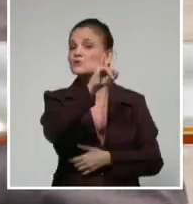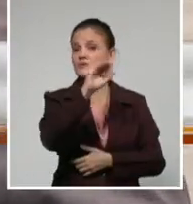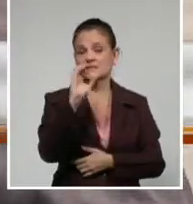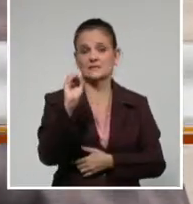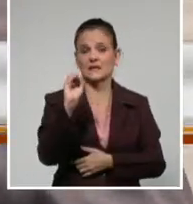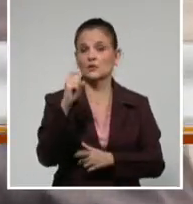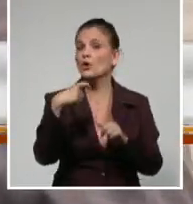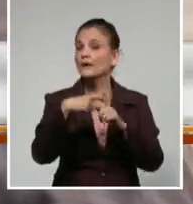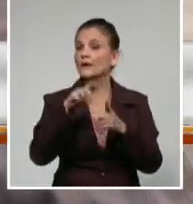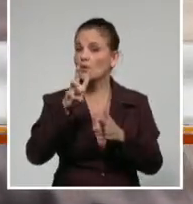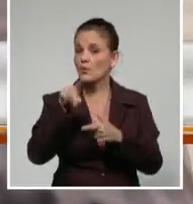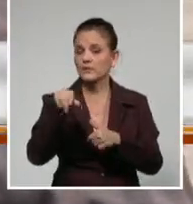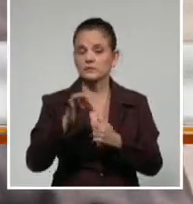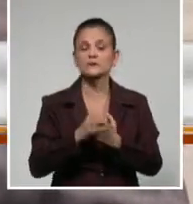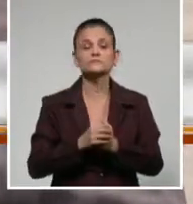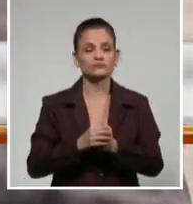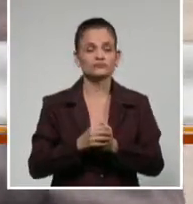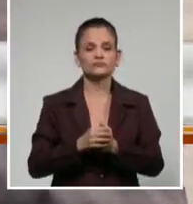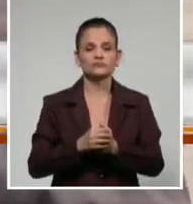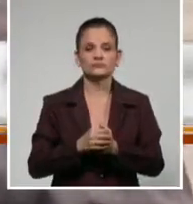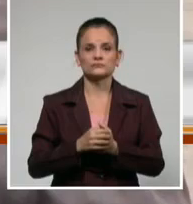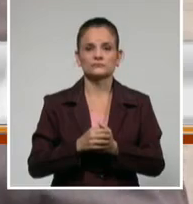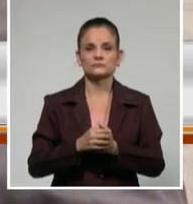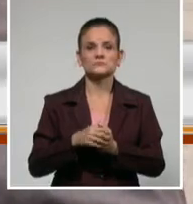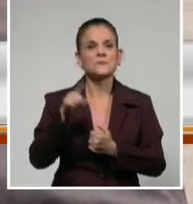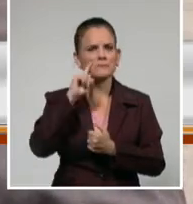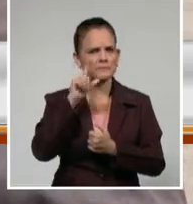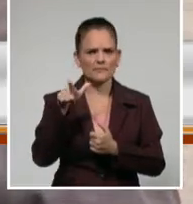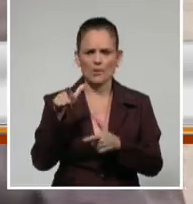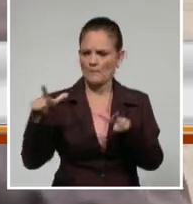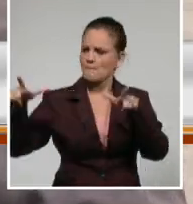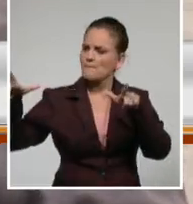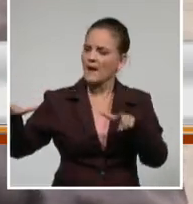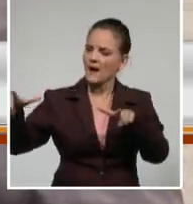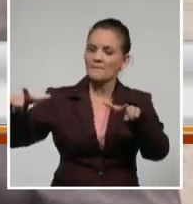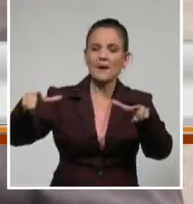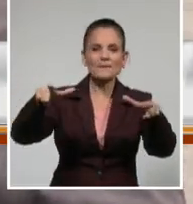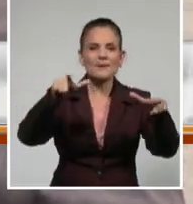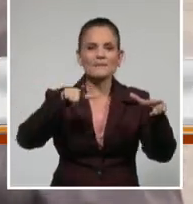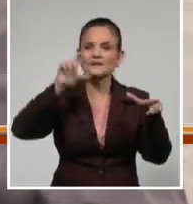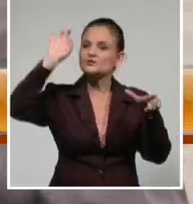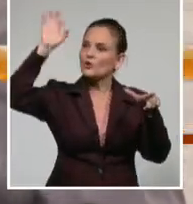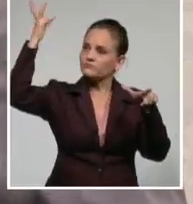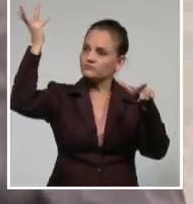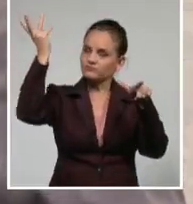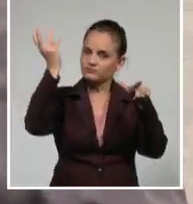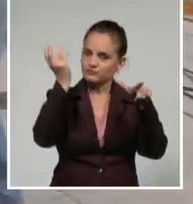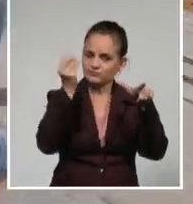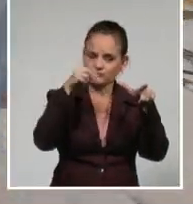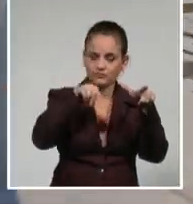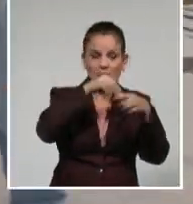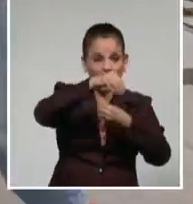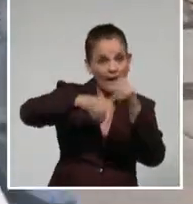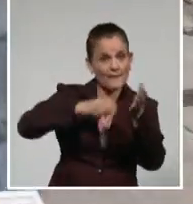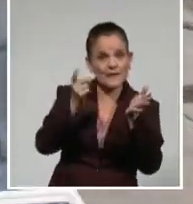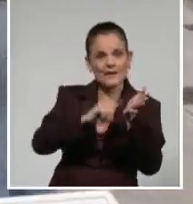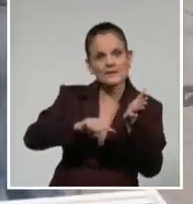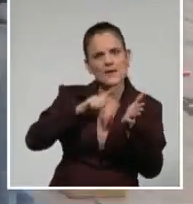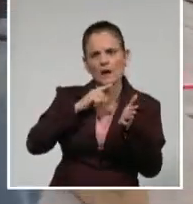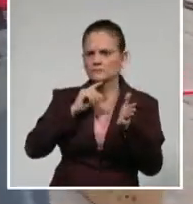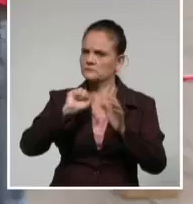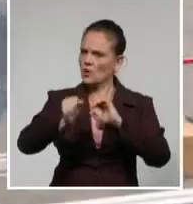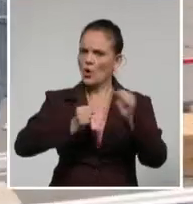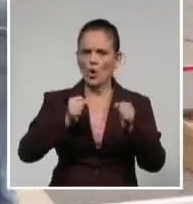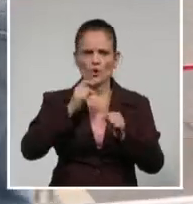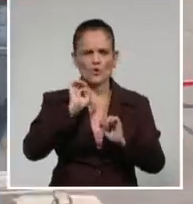y estos paneles van a ahorrar más del 20% de esta cantidad. La instalación es